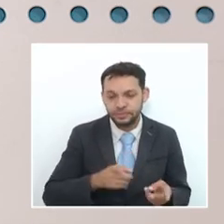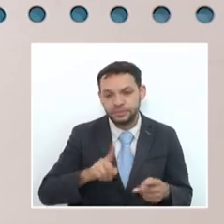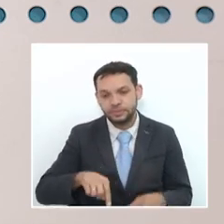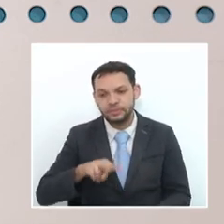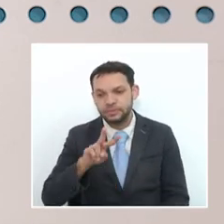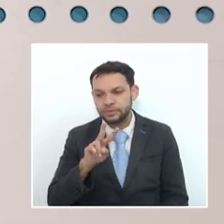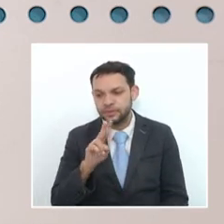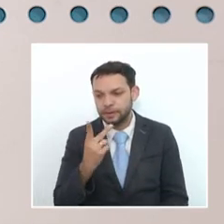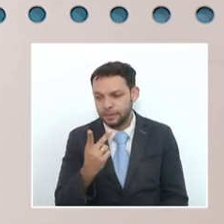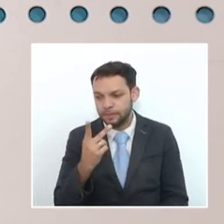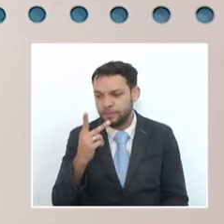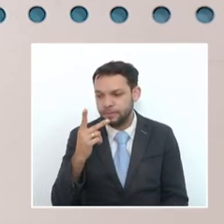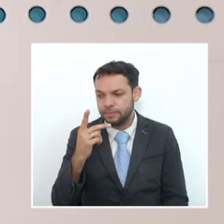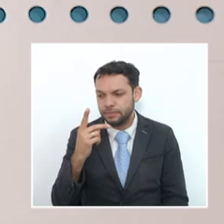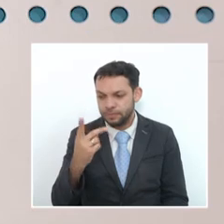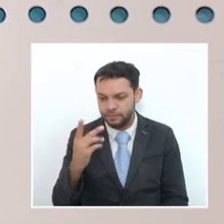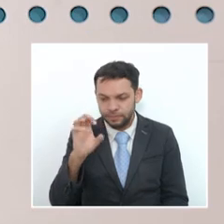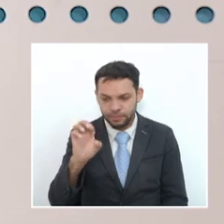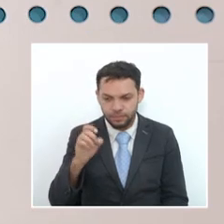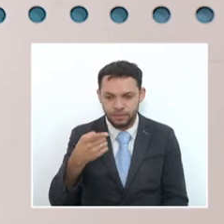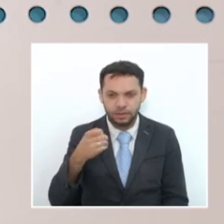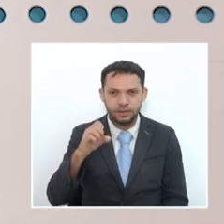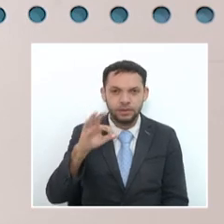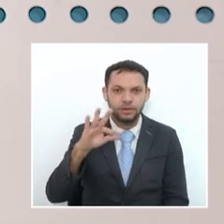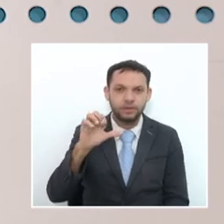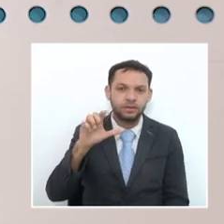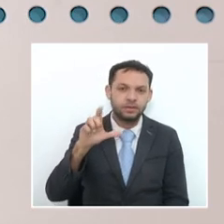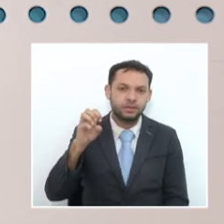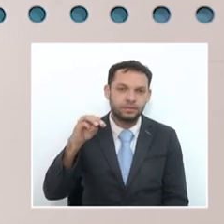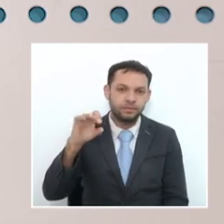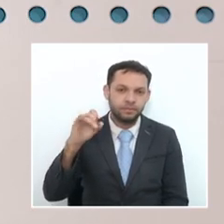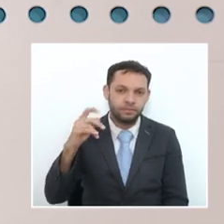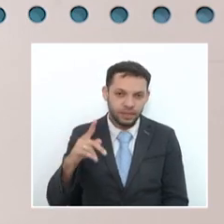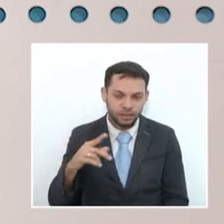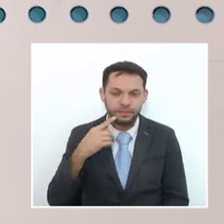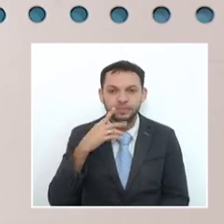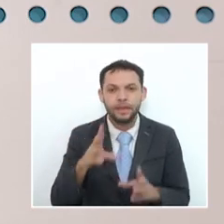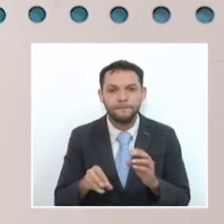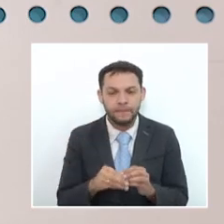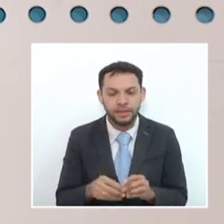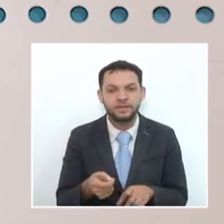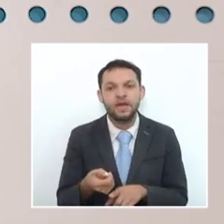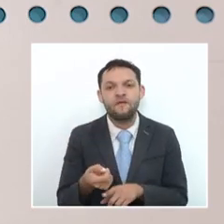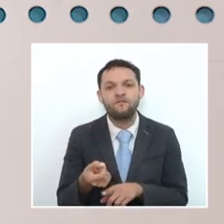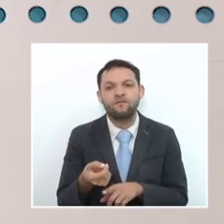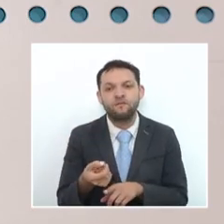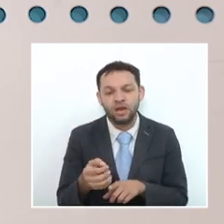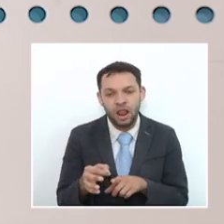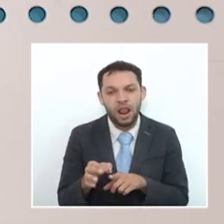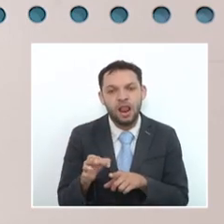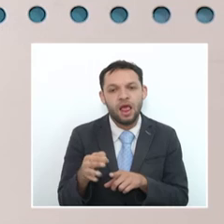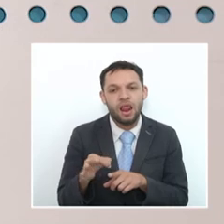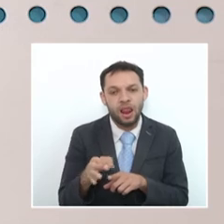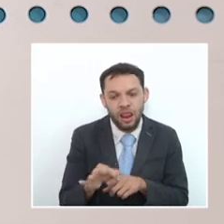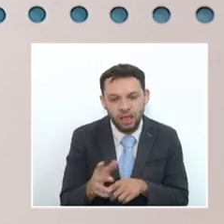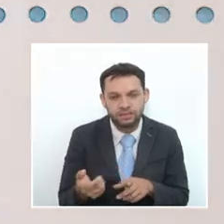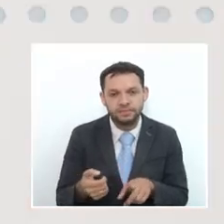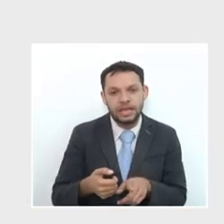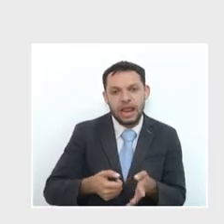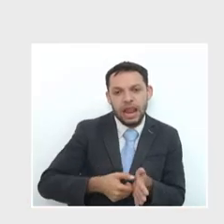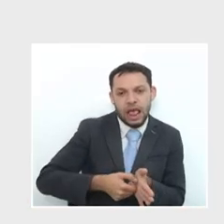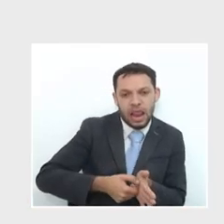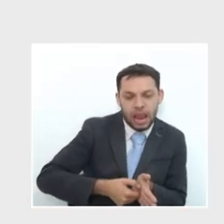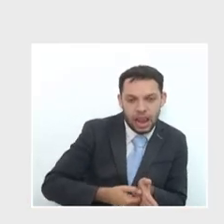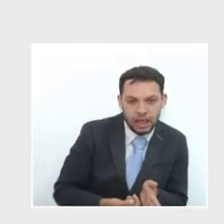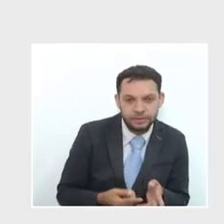Vegan Protein, y esto le va a ayudar mucho. Y que no le falte frijol, lenteja, habichuela, garbanzo, blanquillo,